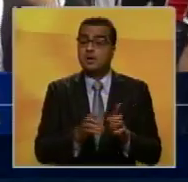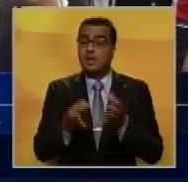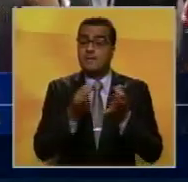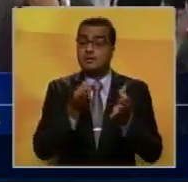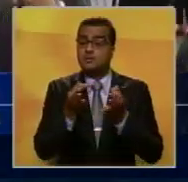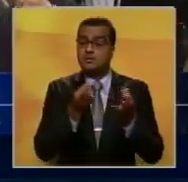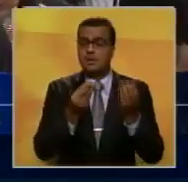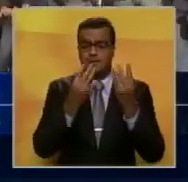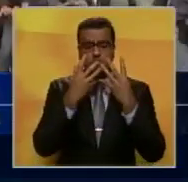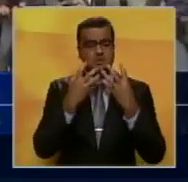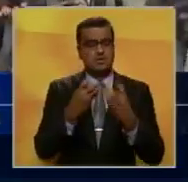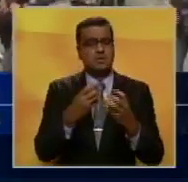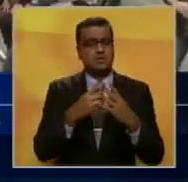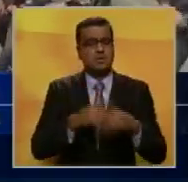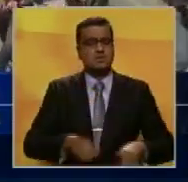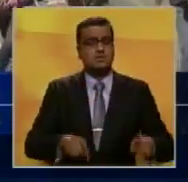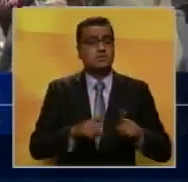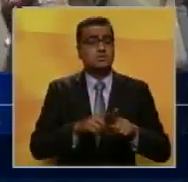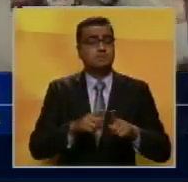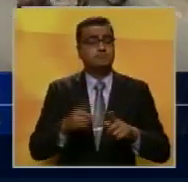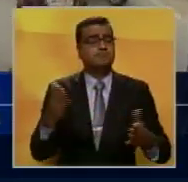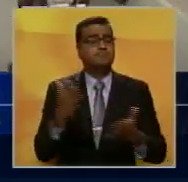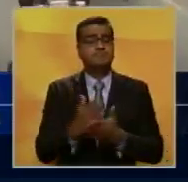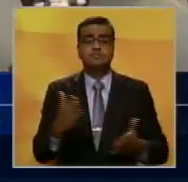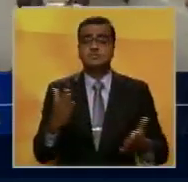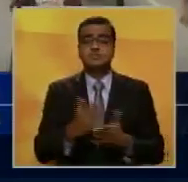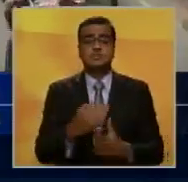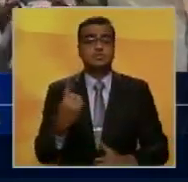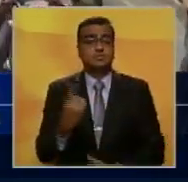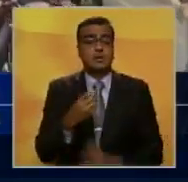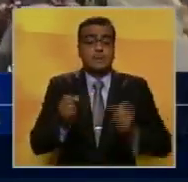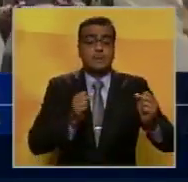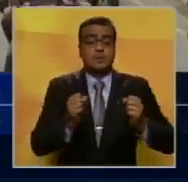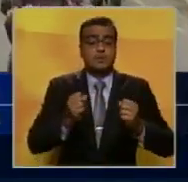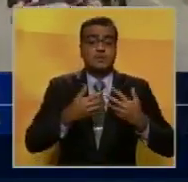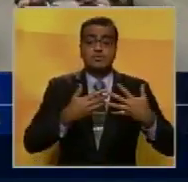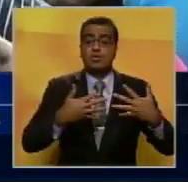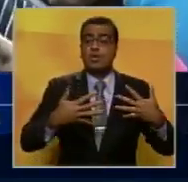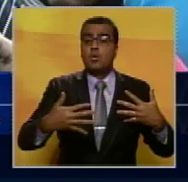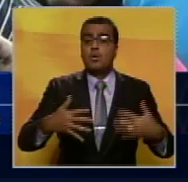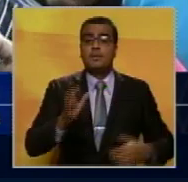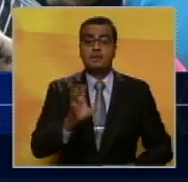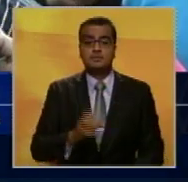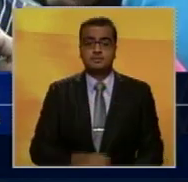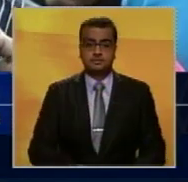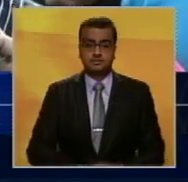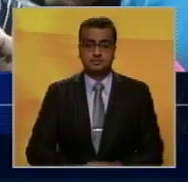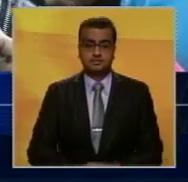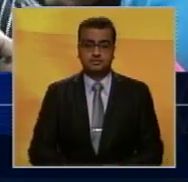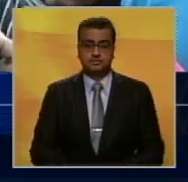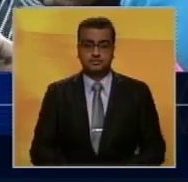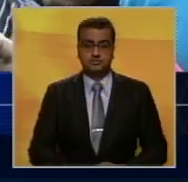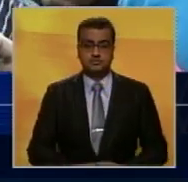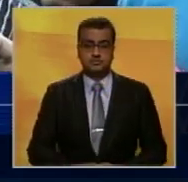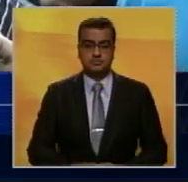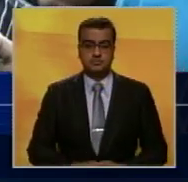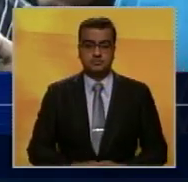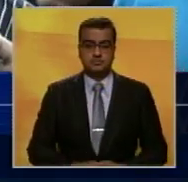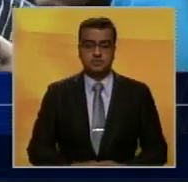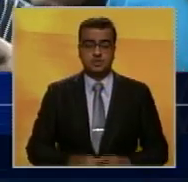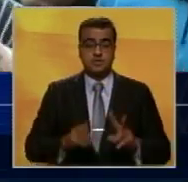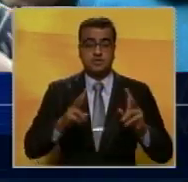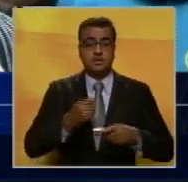que es lamentable que estos actos continúen presentándose no solo en Mérida, sino en el resto del país. Se preparó porque ya recibía el